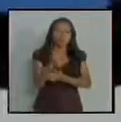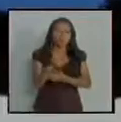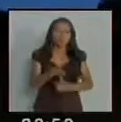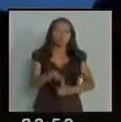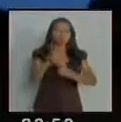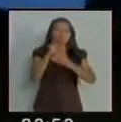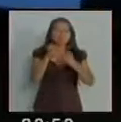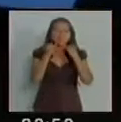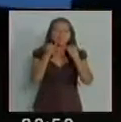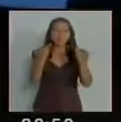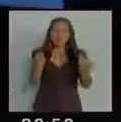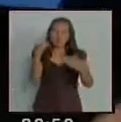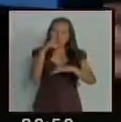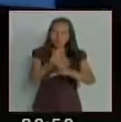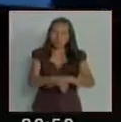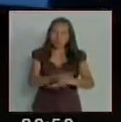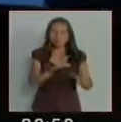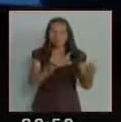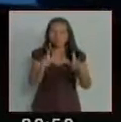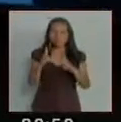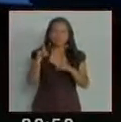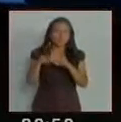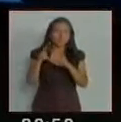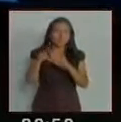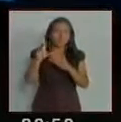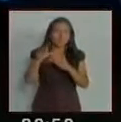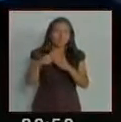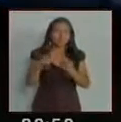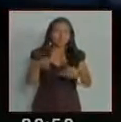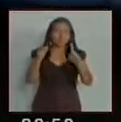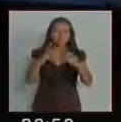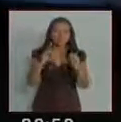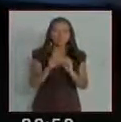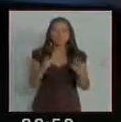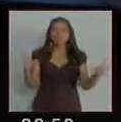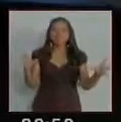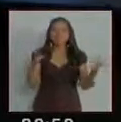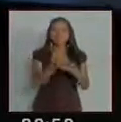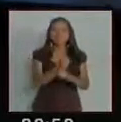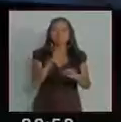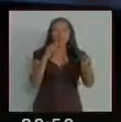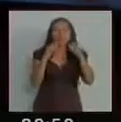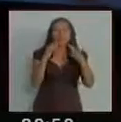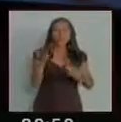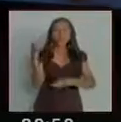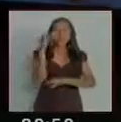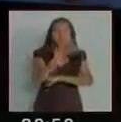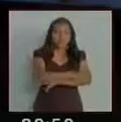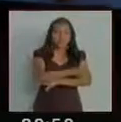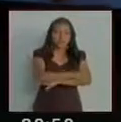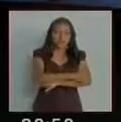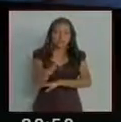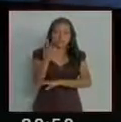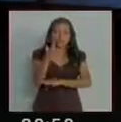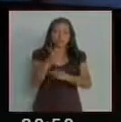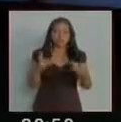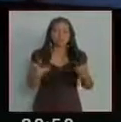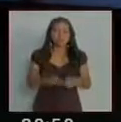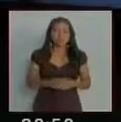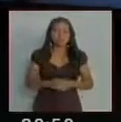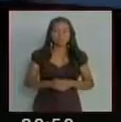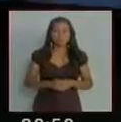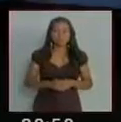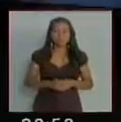toda la información que nos brindaron esta noche. Nos damos una pausa con este resumen de las noticias más importantes de la jornada. Ya volvemos con el tercer bloque de